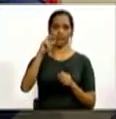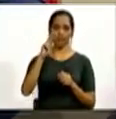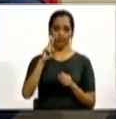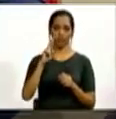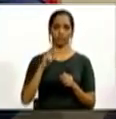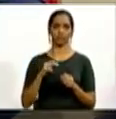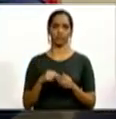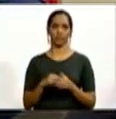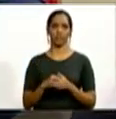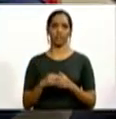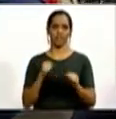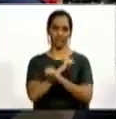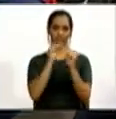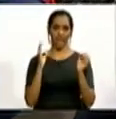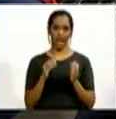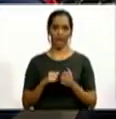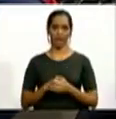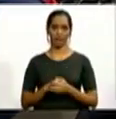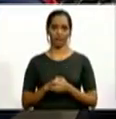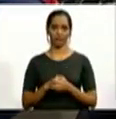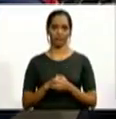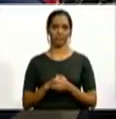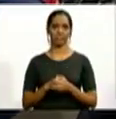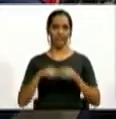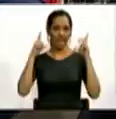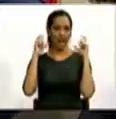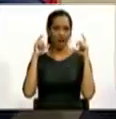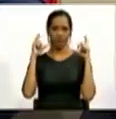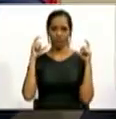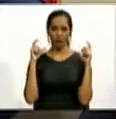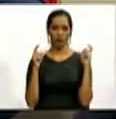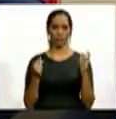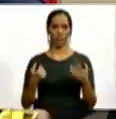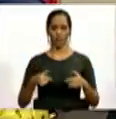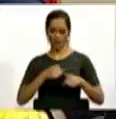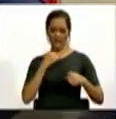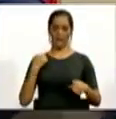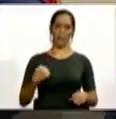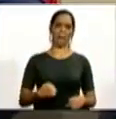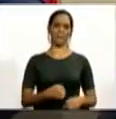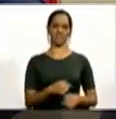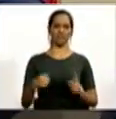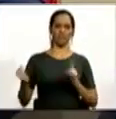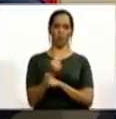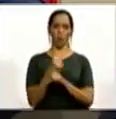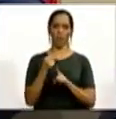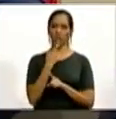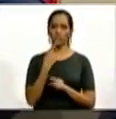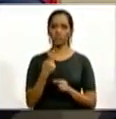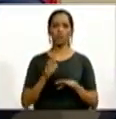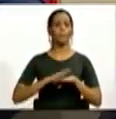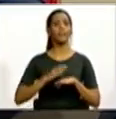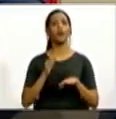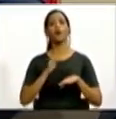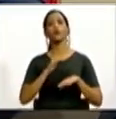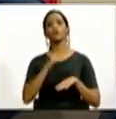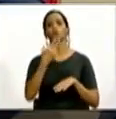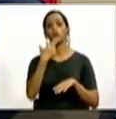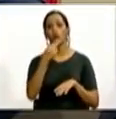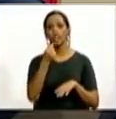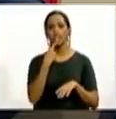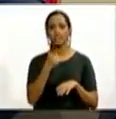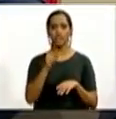Y este Maiker, claro, obviamente sale la foto y sale el camarada con la camisa y él dice que fue golpeado. Pero ¿por qué no dice que